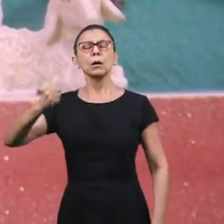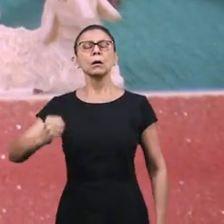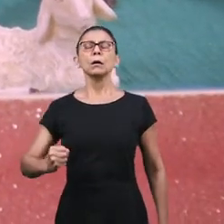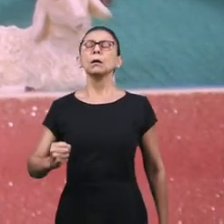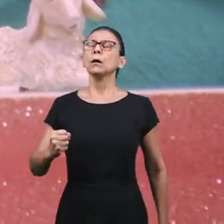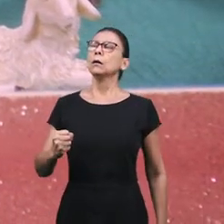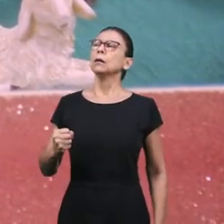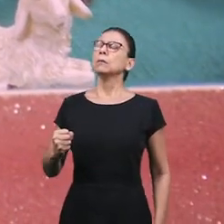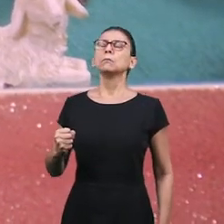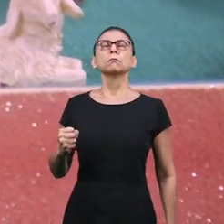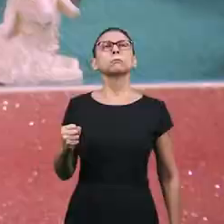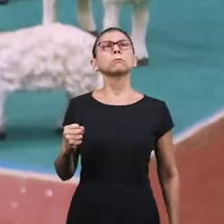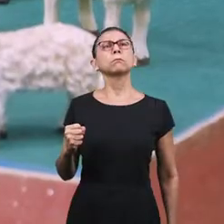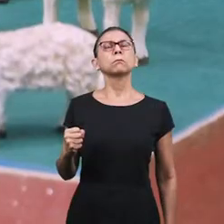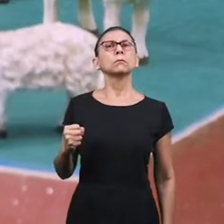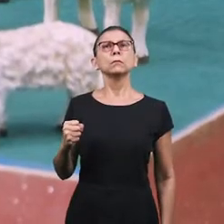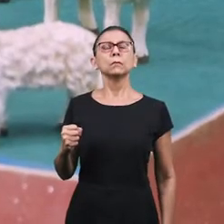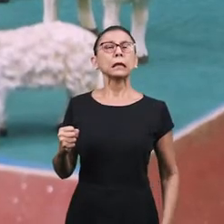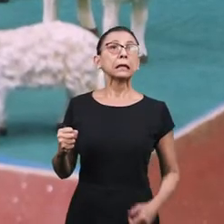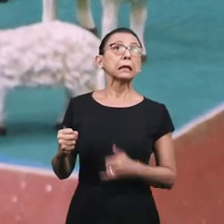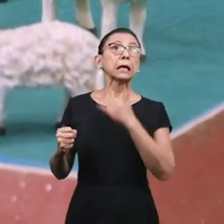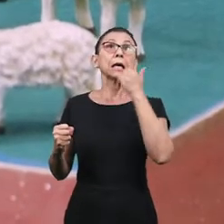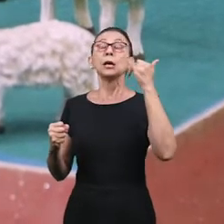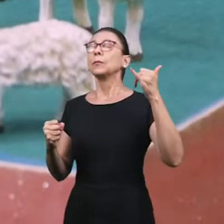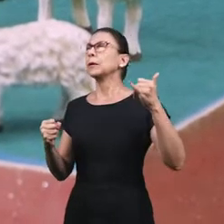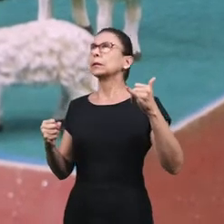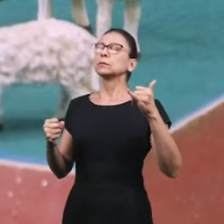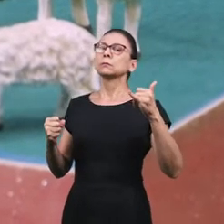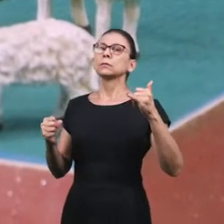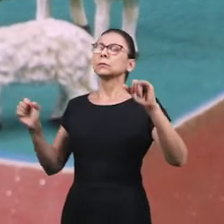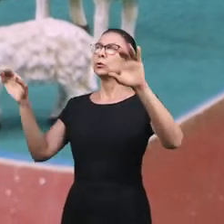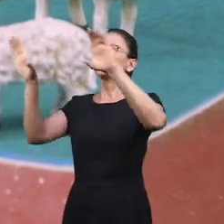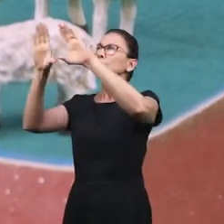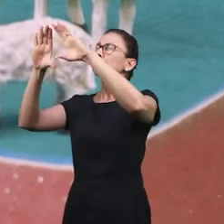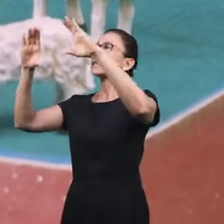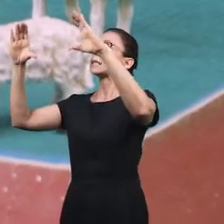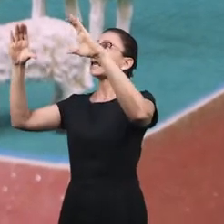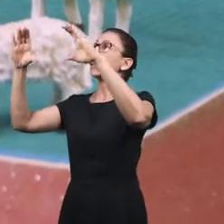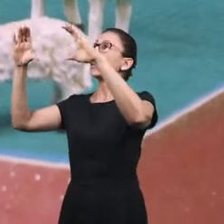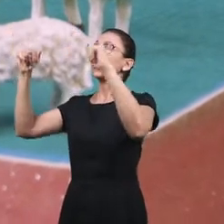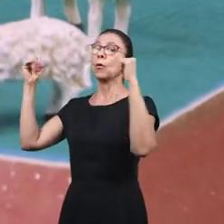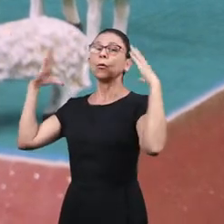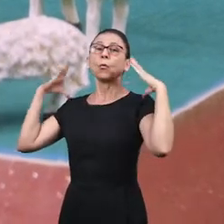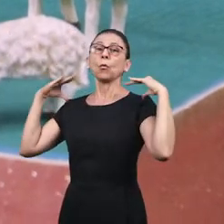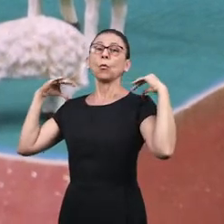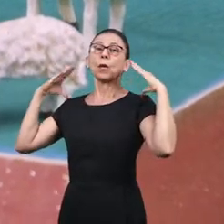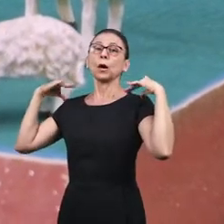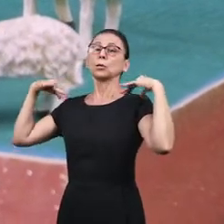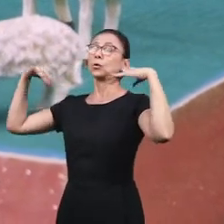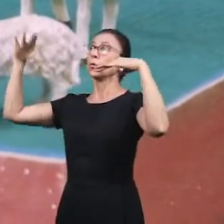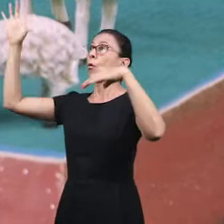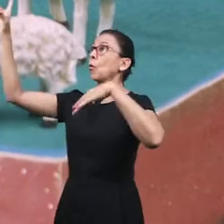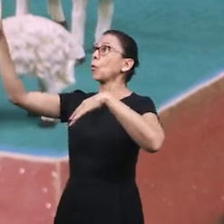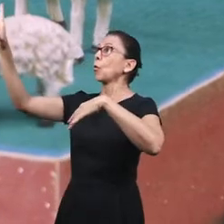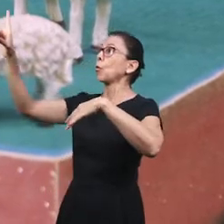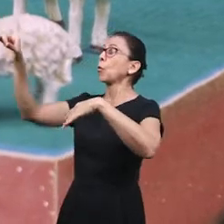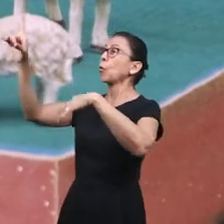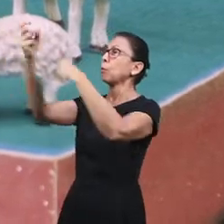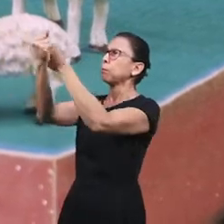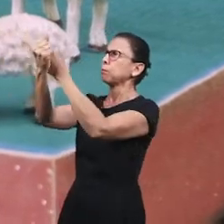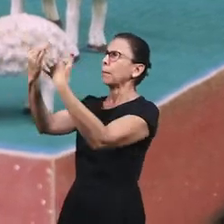ángel apareció del cielo, lleno de gloria y de resplandor. Los pastores